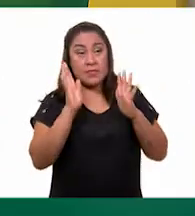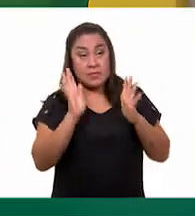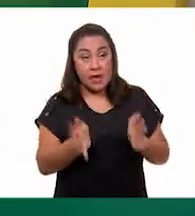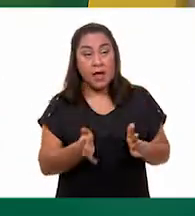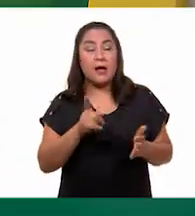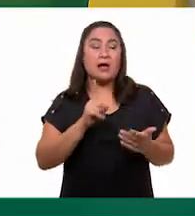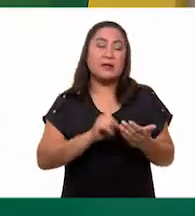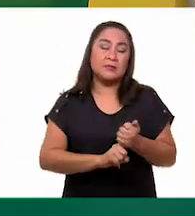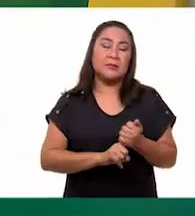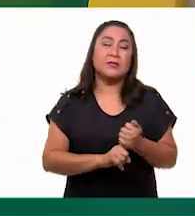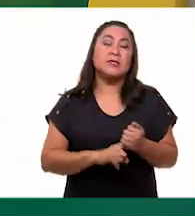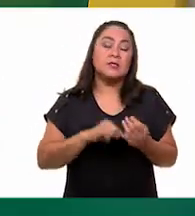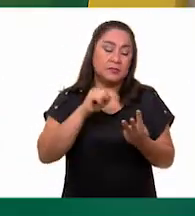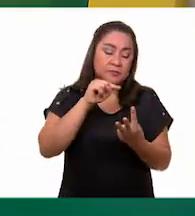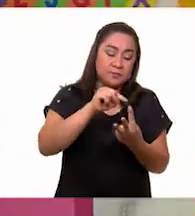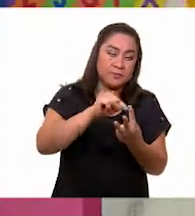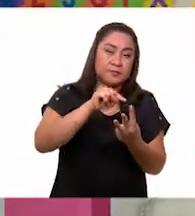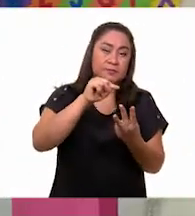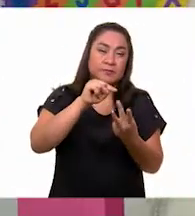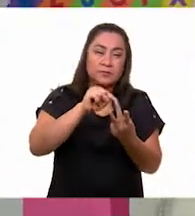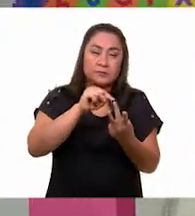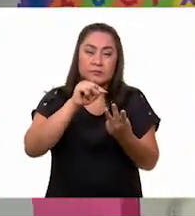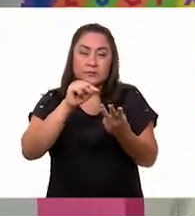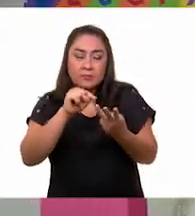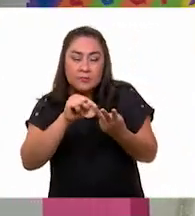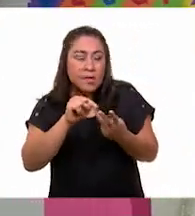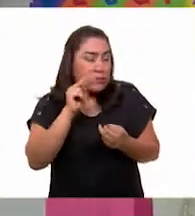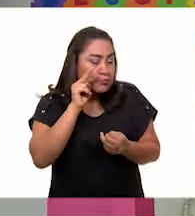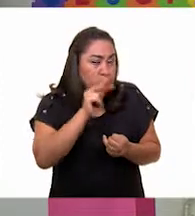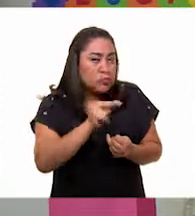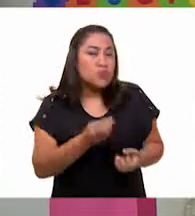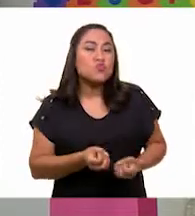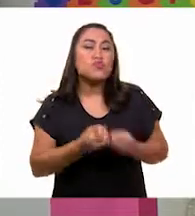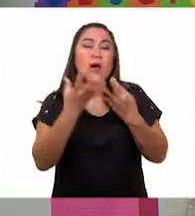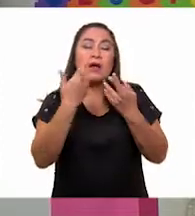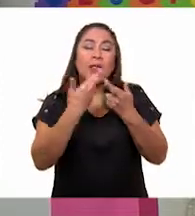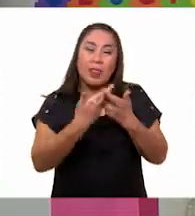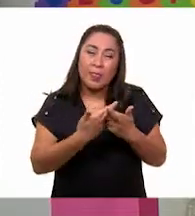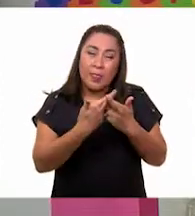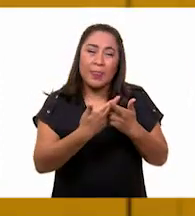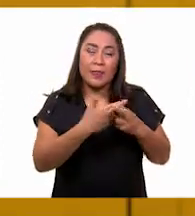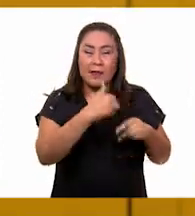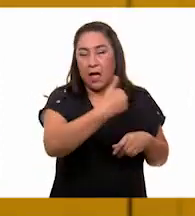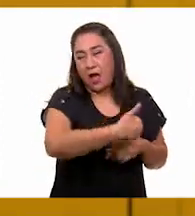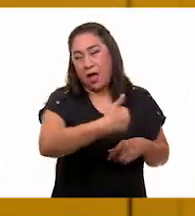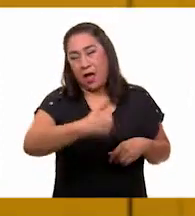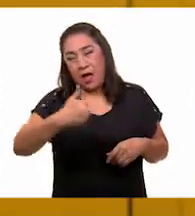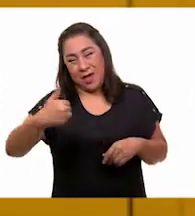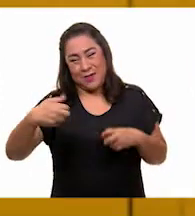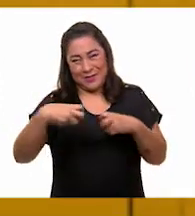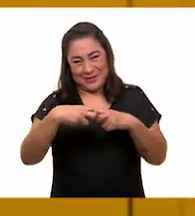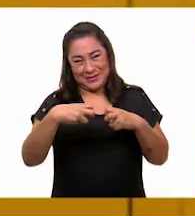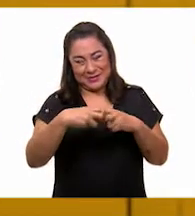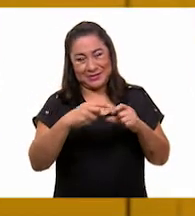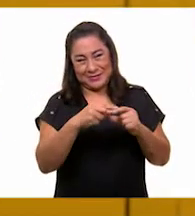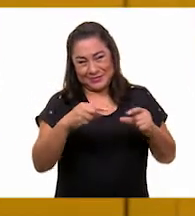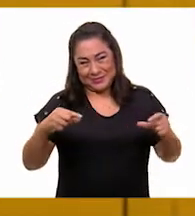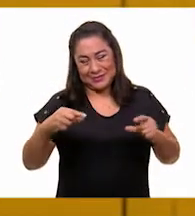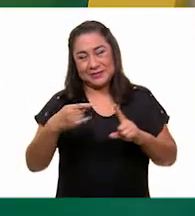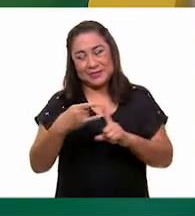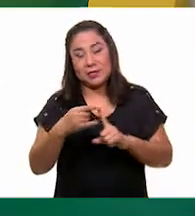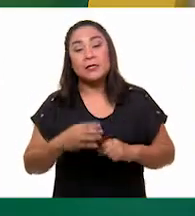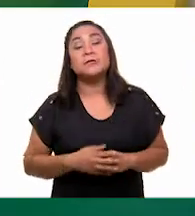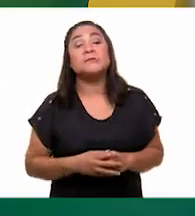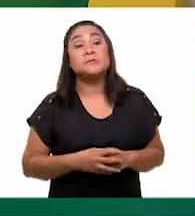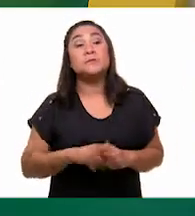una de las masas que representa la cantidad que tiene cada uno de nuestros recipientes. Sí. Se supone que tenemos que